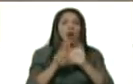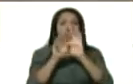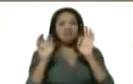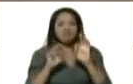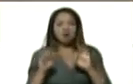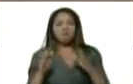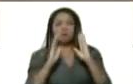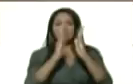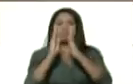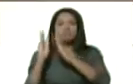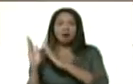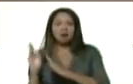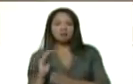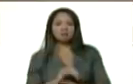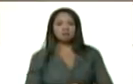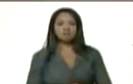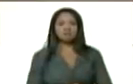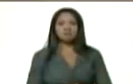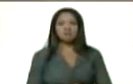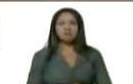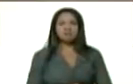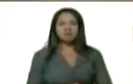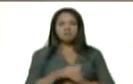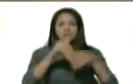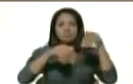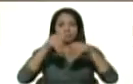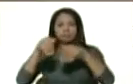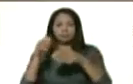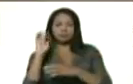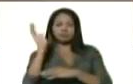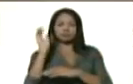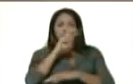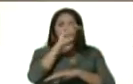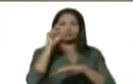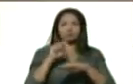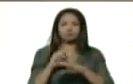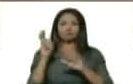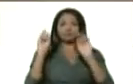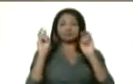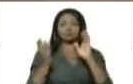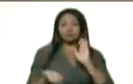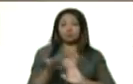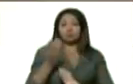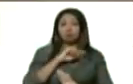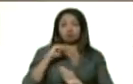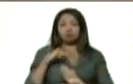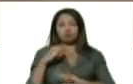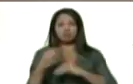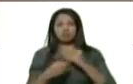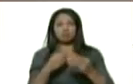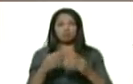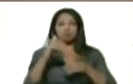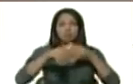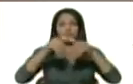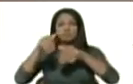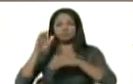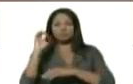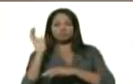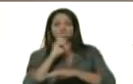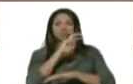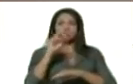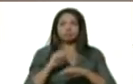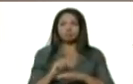de organización de las elecciones de la Asamblea Nacional. Un tema importante que hemos tratado, elecciones de la Asamblea